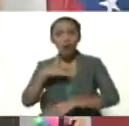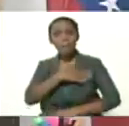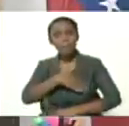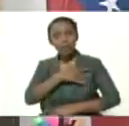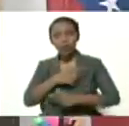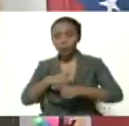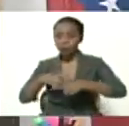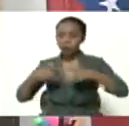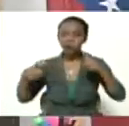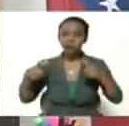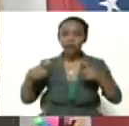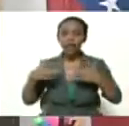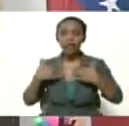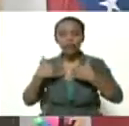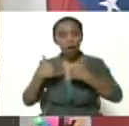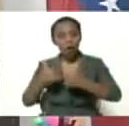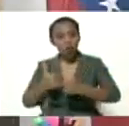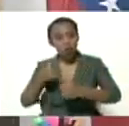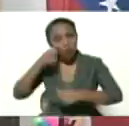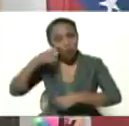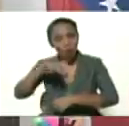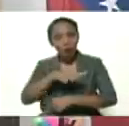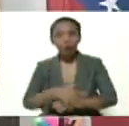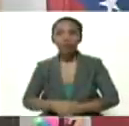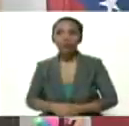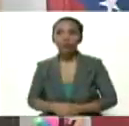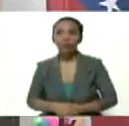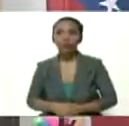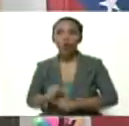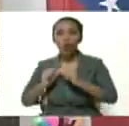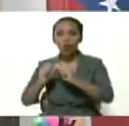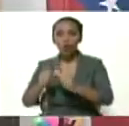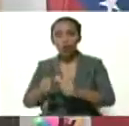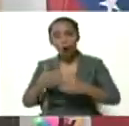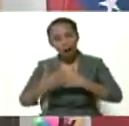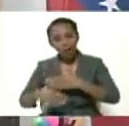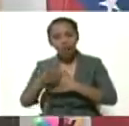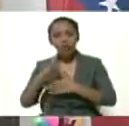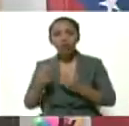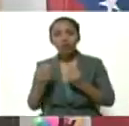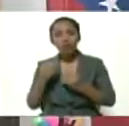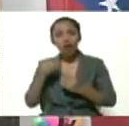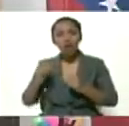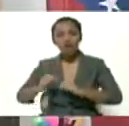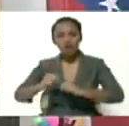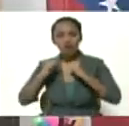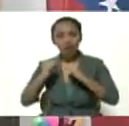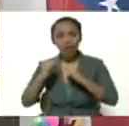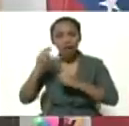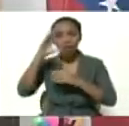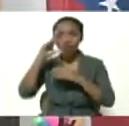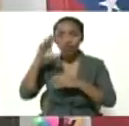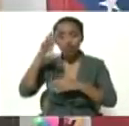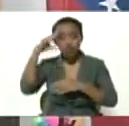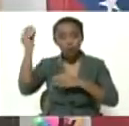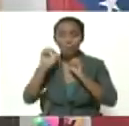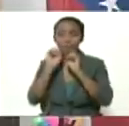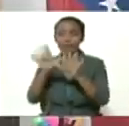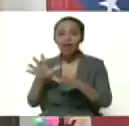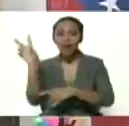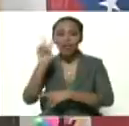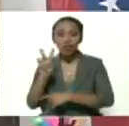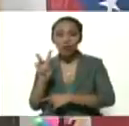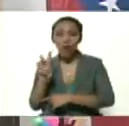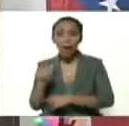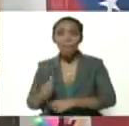mayor, la salud del pueblo. Sigamos adelante con mucha fuerza. Que Dios bendiga a Venezuela.